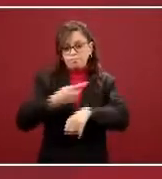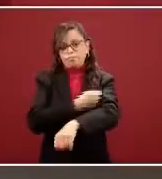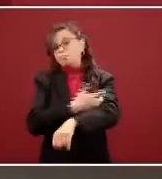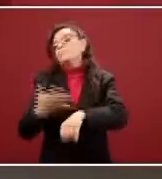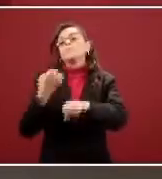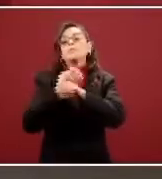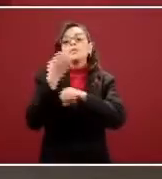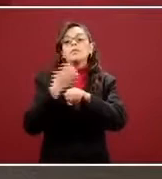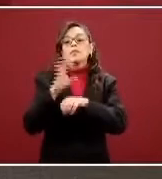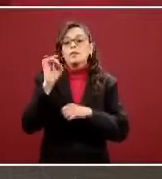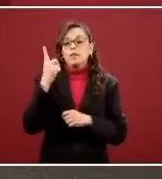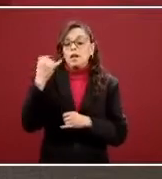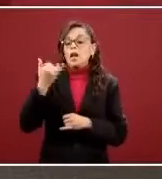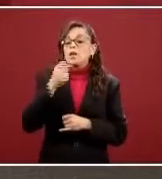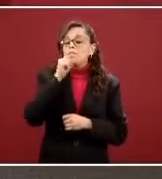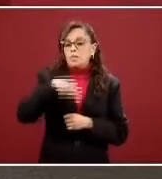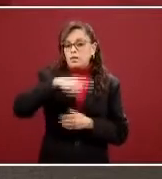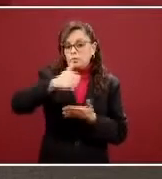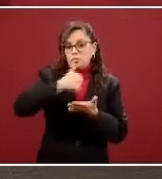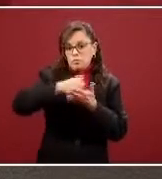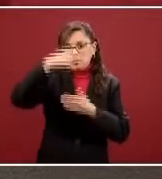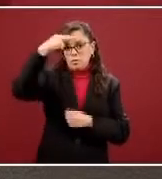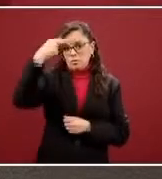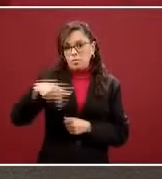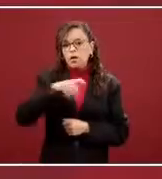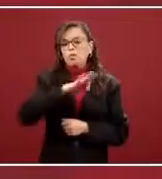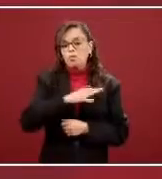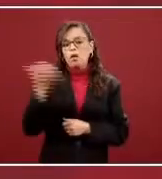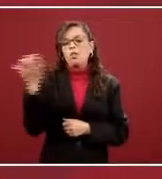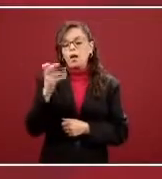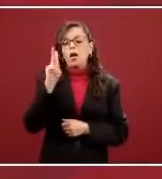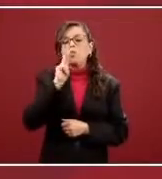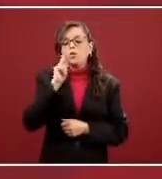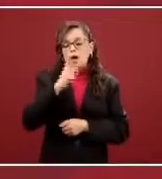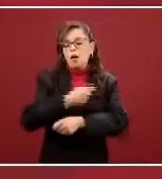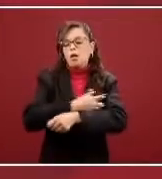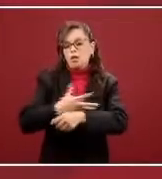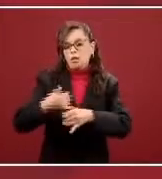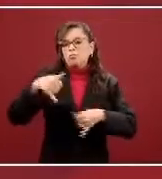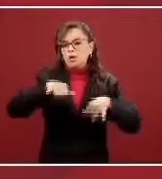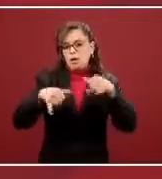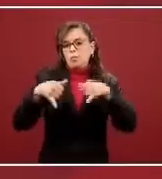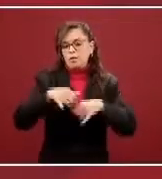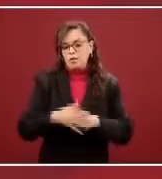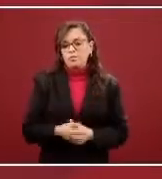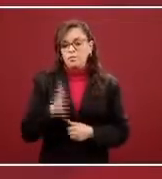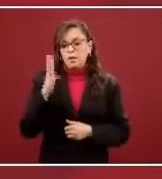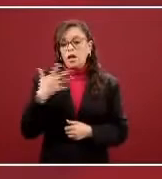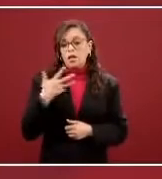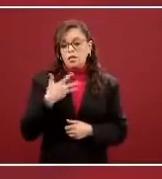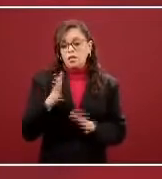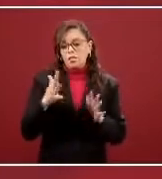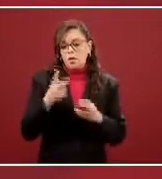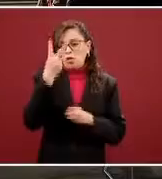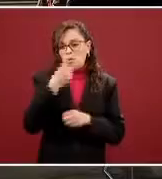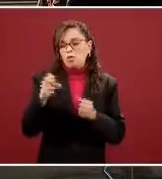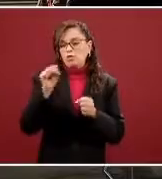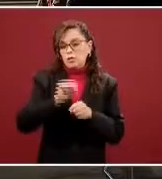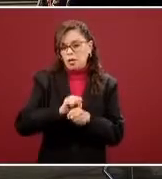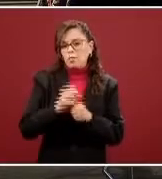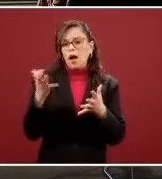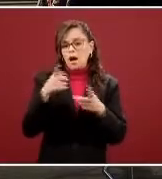31 estados y de la Ciudad de México pudieran realizar sus estudios. Entonces, ellos son los que ya tienen más de 2 semanas llevando a cabo esta